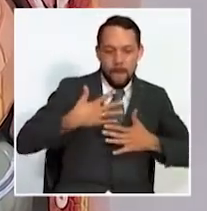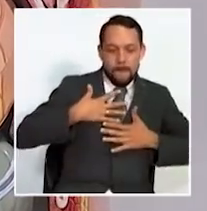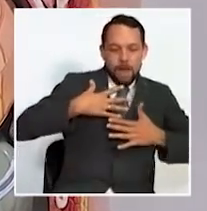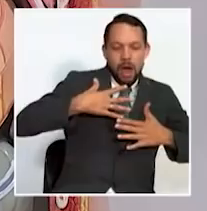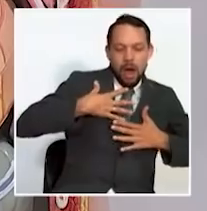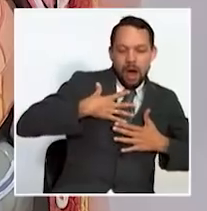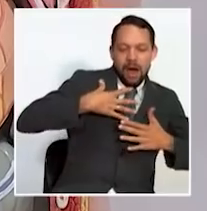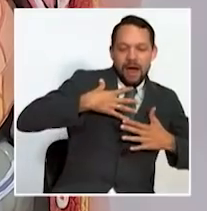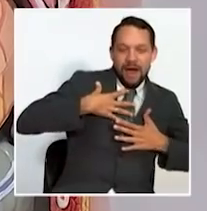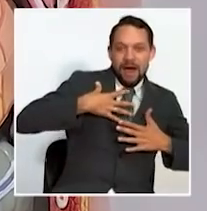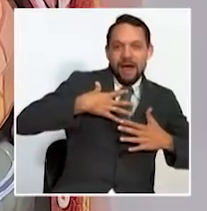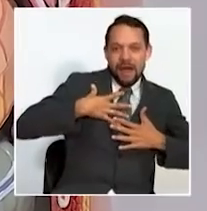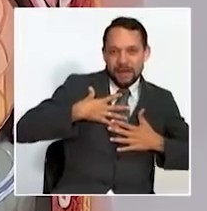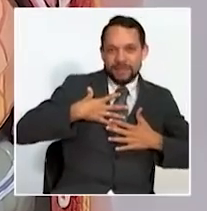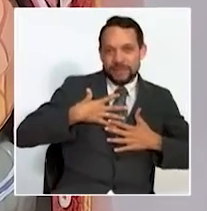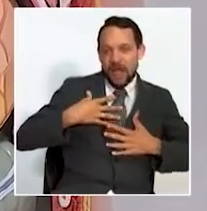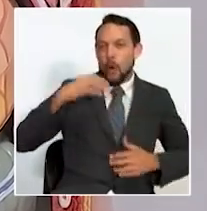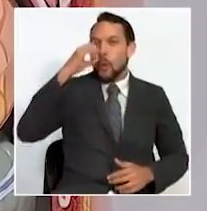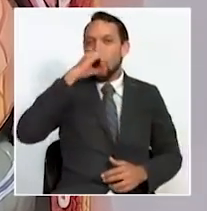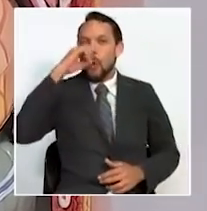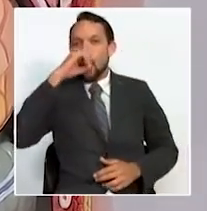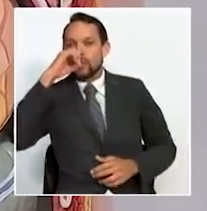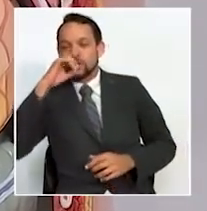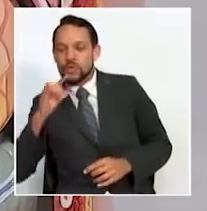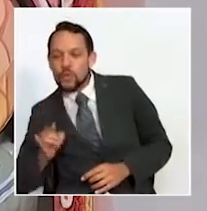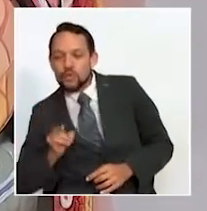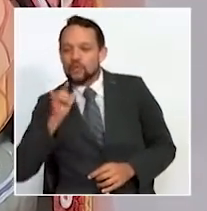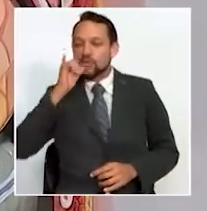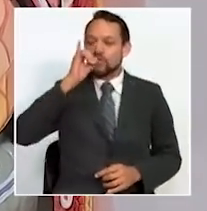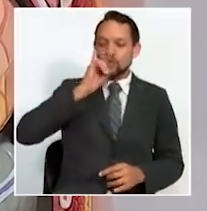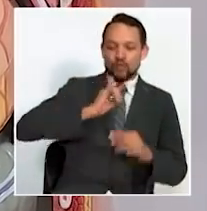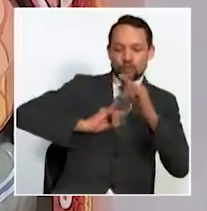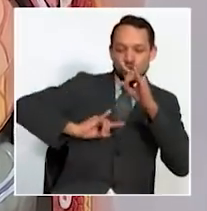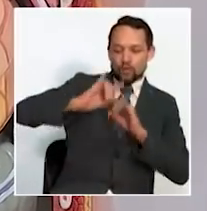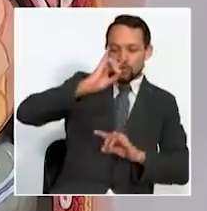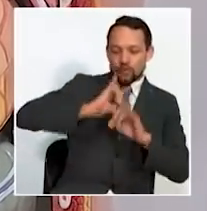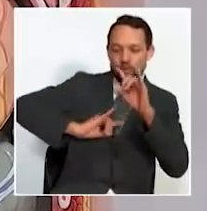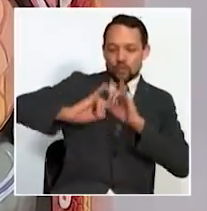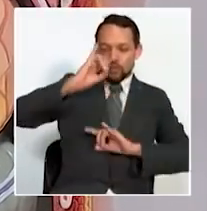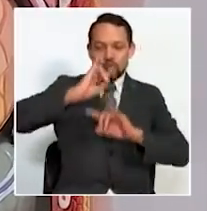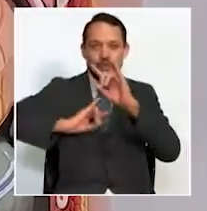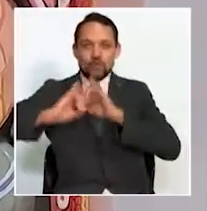el intercambio gaseoso y es donde pasa a la circulación,